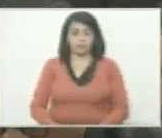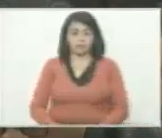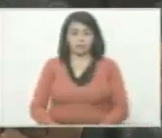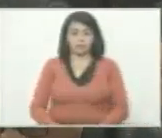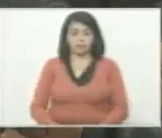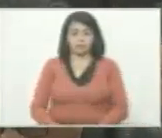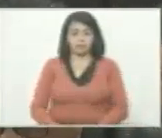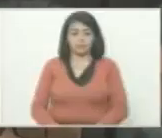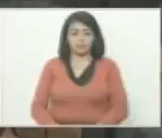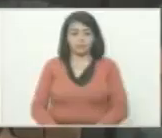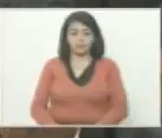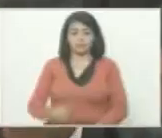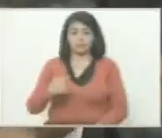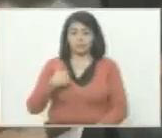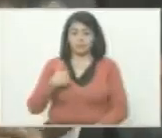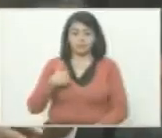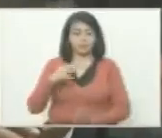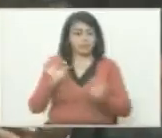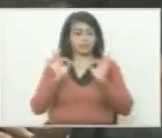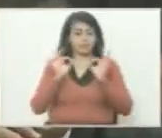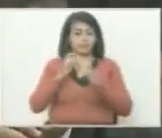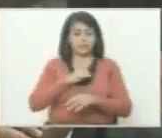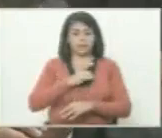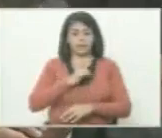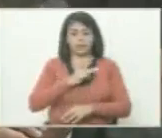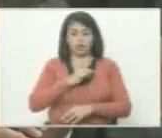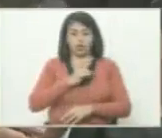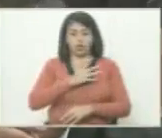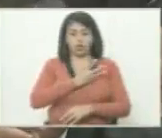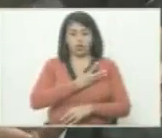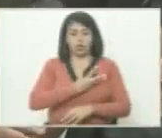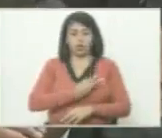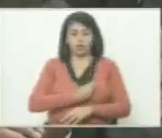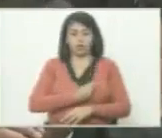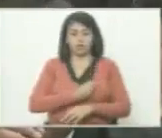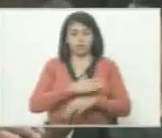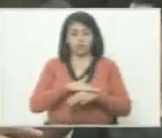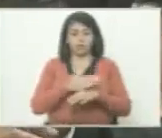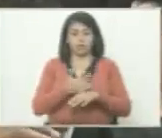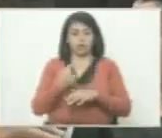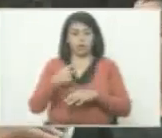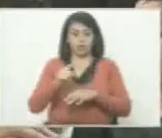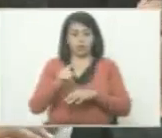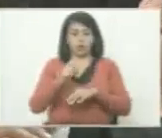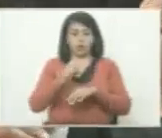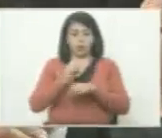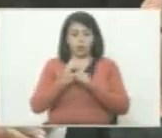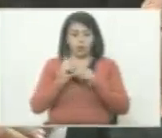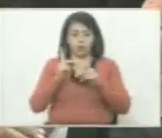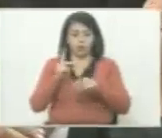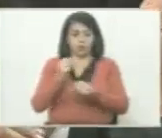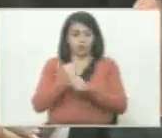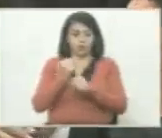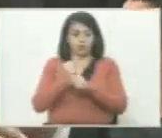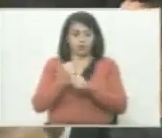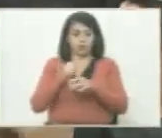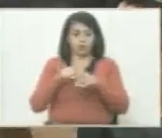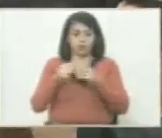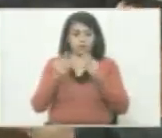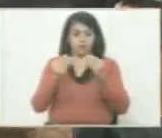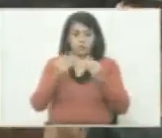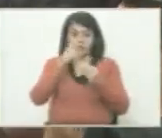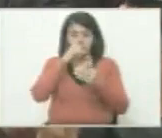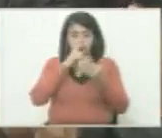Yo tengo especial nostalgia por ese fallecimiento porque tuve la oportunidad de trabajar con él muchísimos